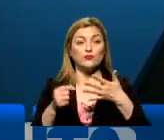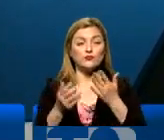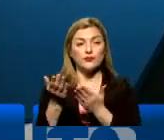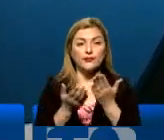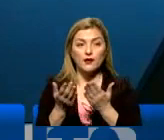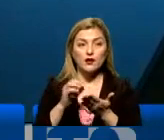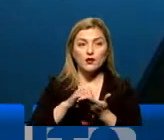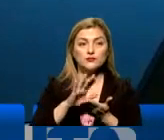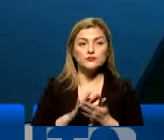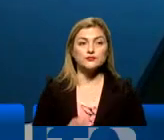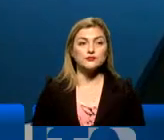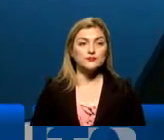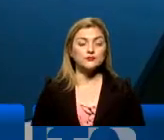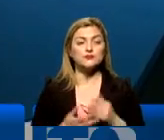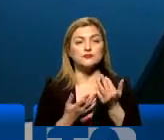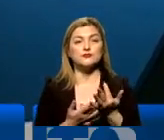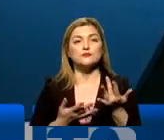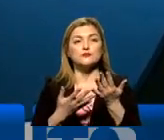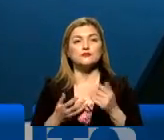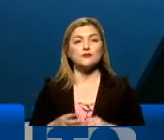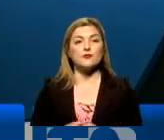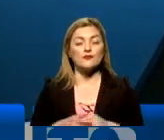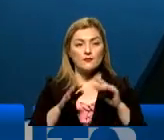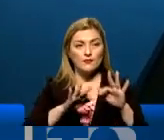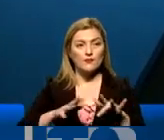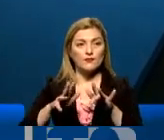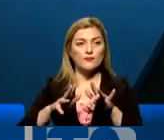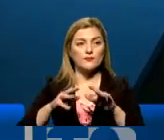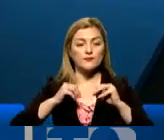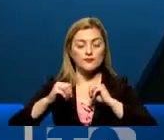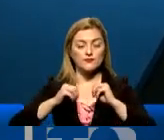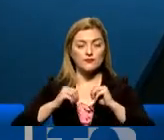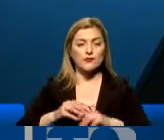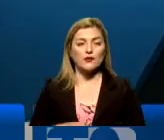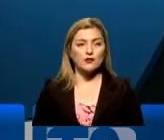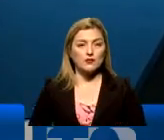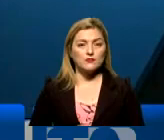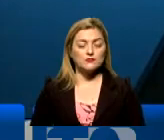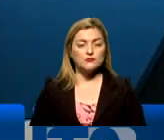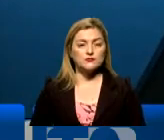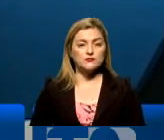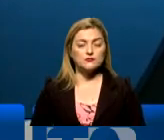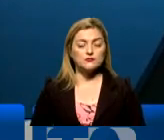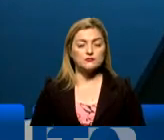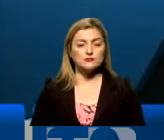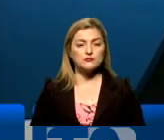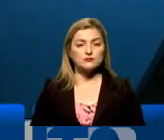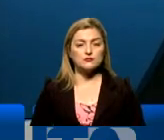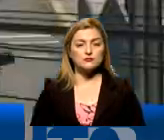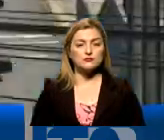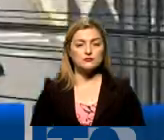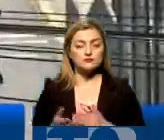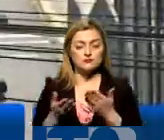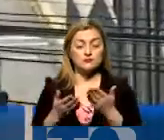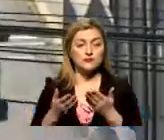servicio. Estamos a la espera de que la Secretaría de Movilidad formalice la entrega de los indicadores de